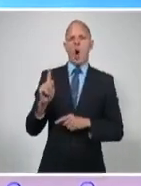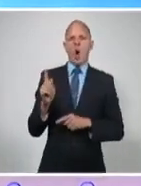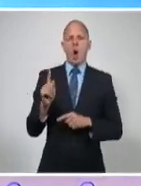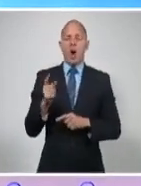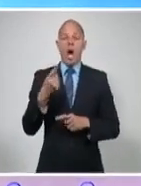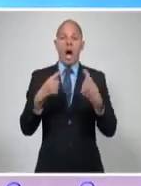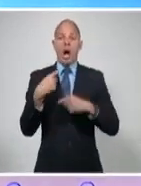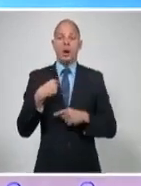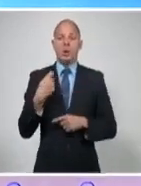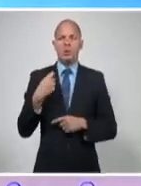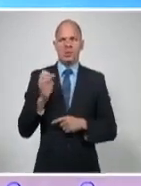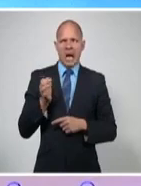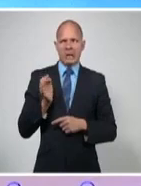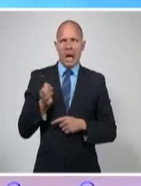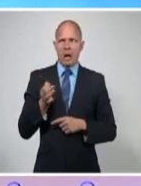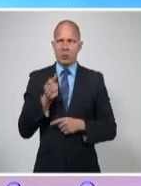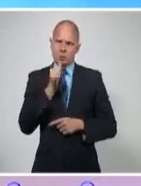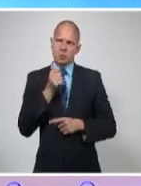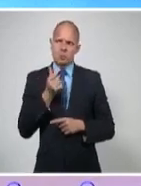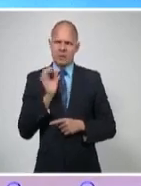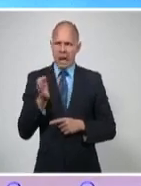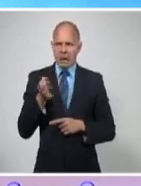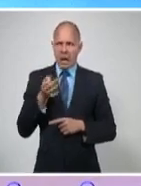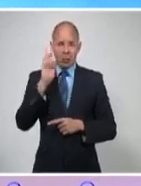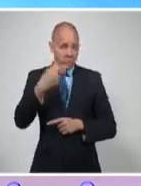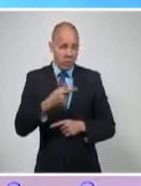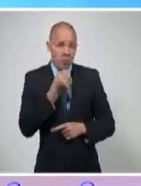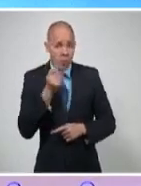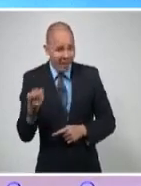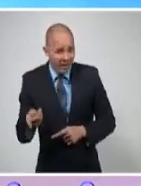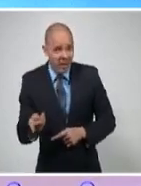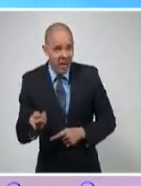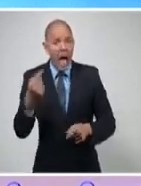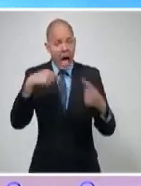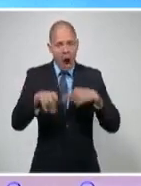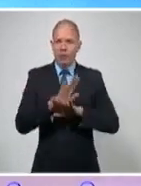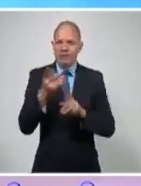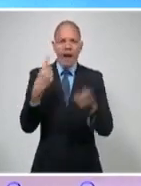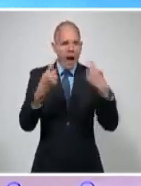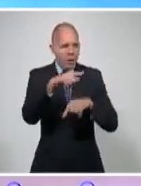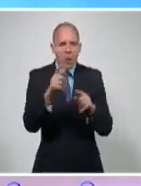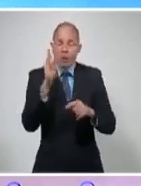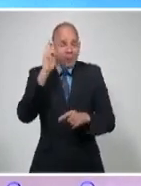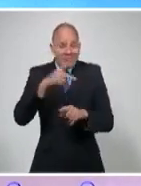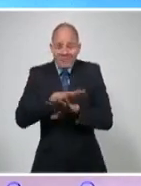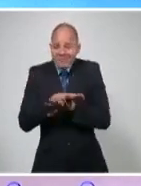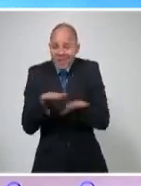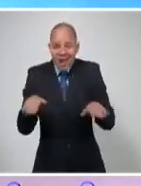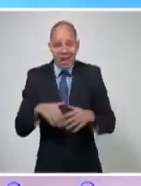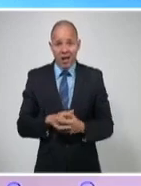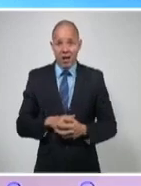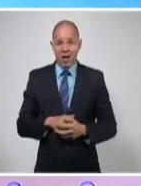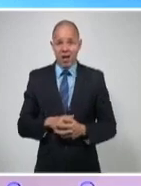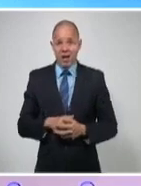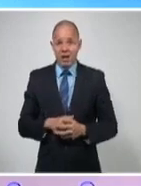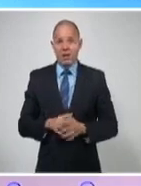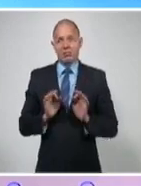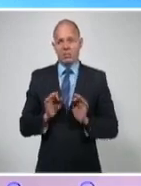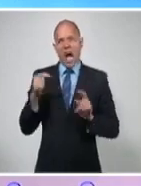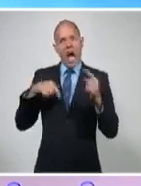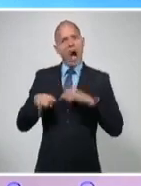por recursos tecnológicos, hemos visto algunos, que ya personalizan la agresión y que permiten hacer la guerra contra un